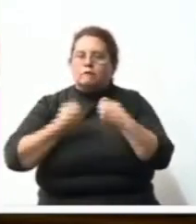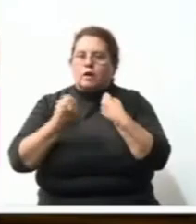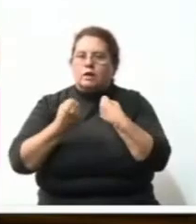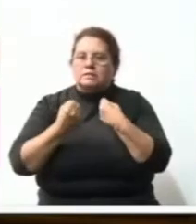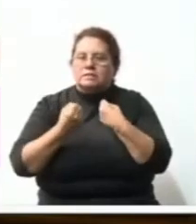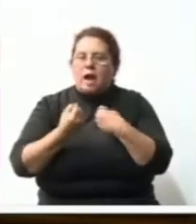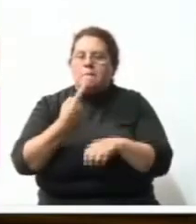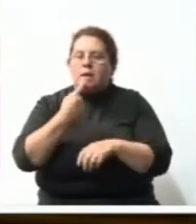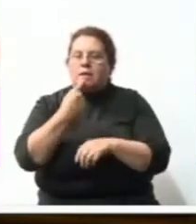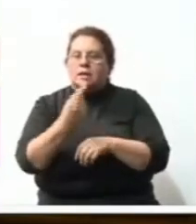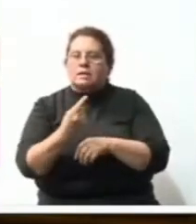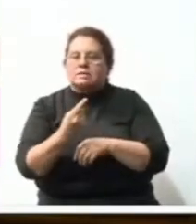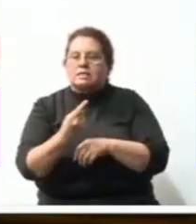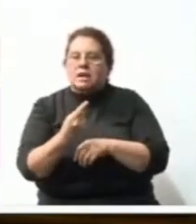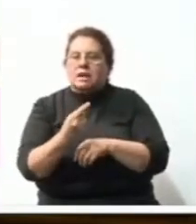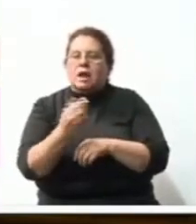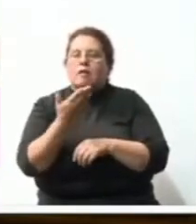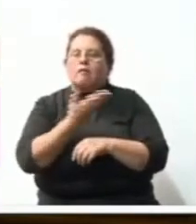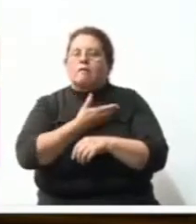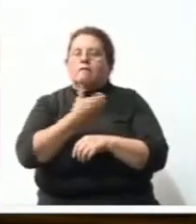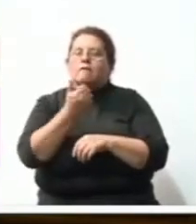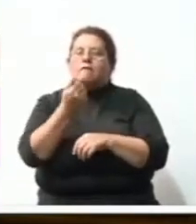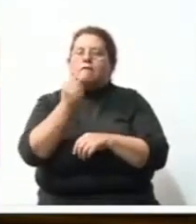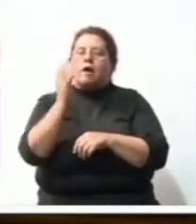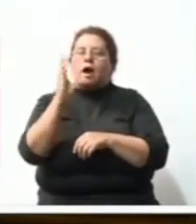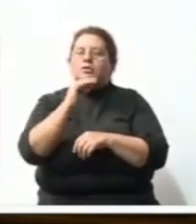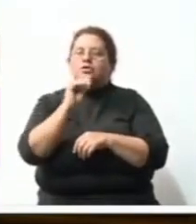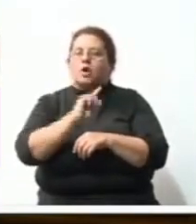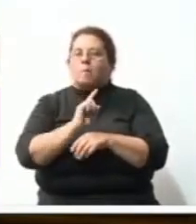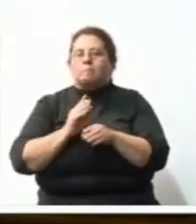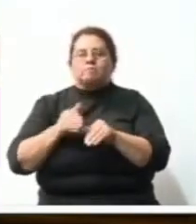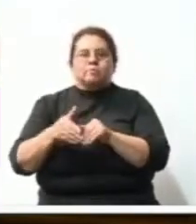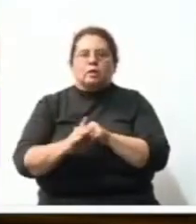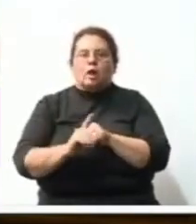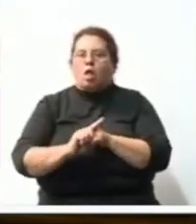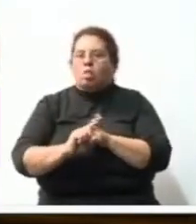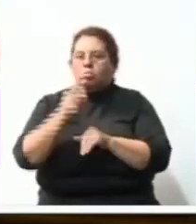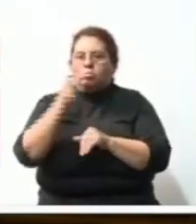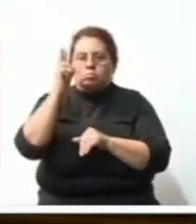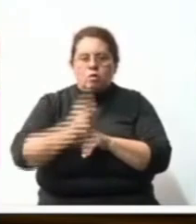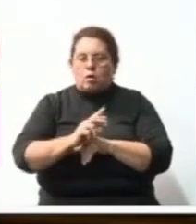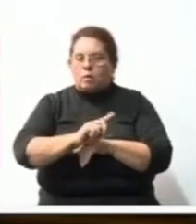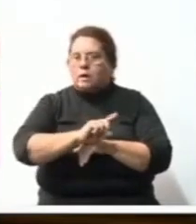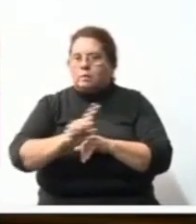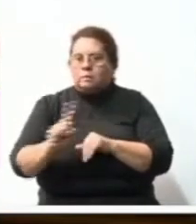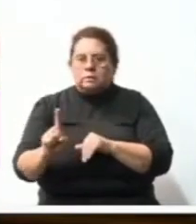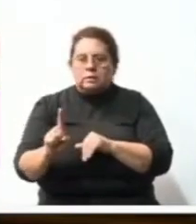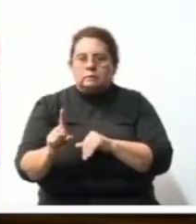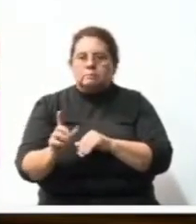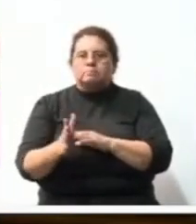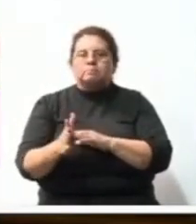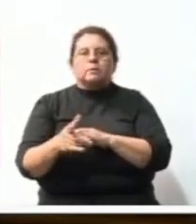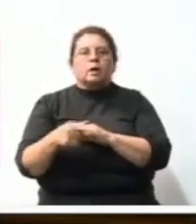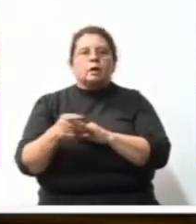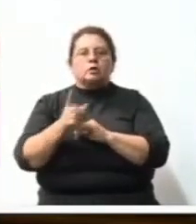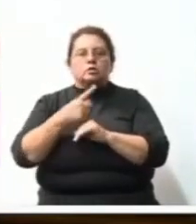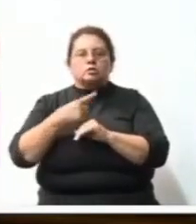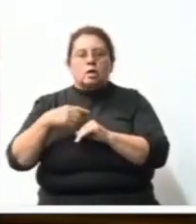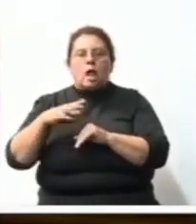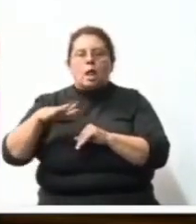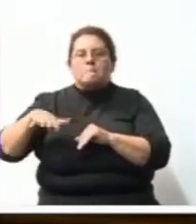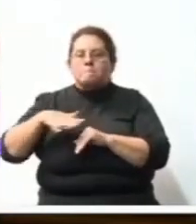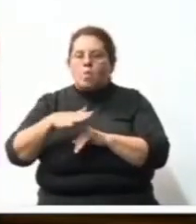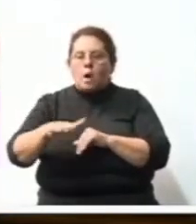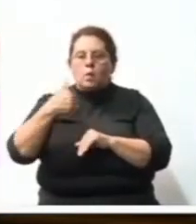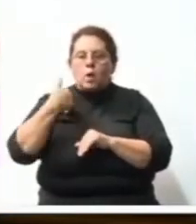que los fachos no pasarán que no lo vamos a permitir que van a encontrar resistencia al pueblo argentino